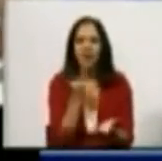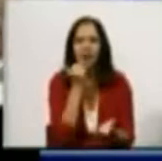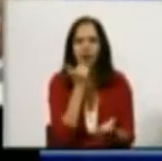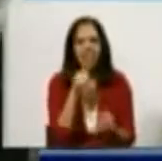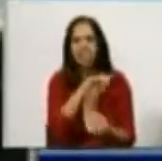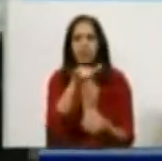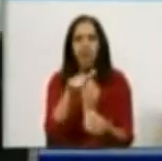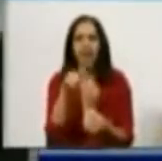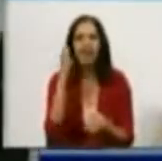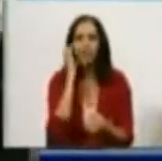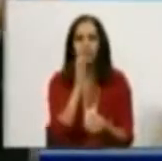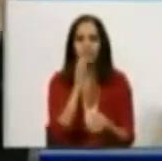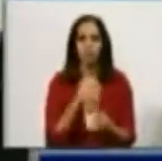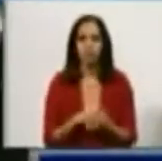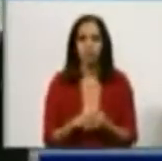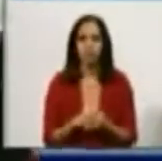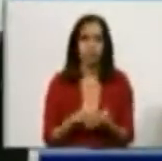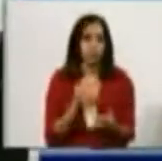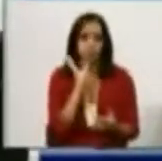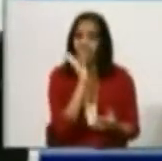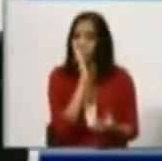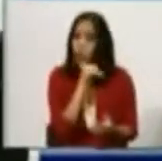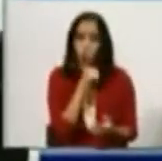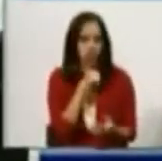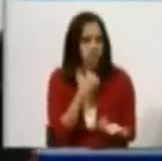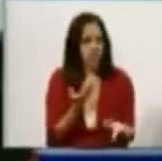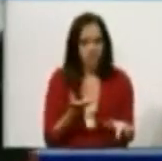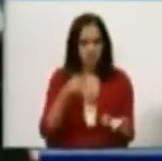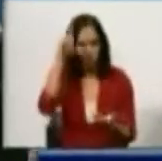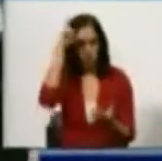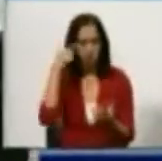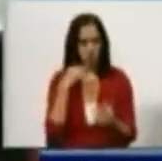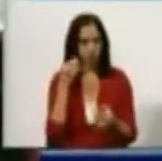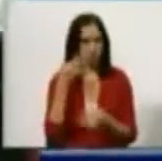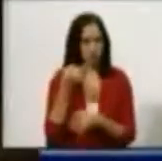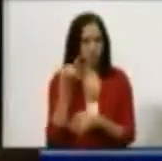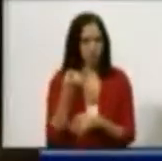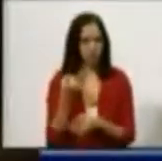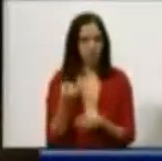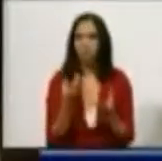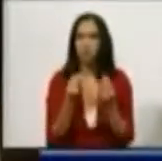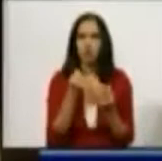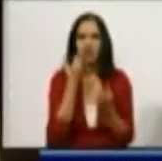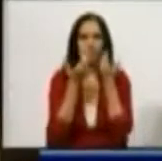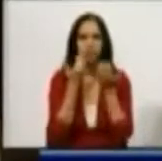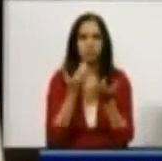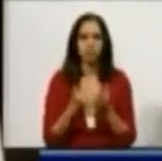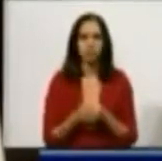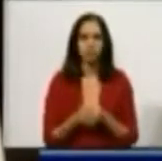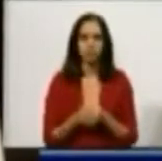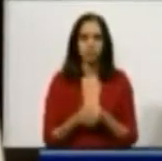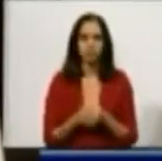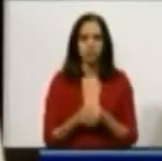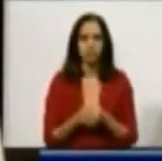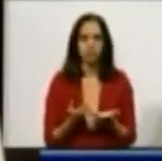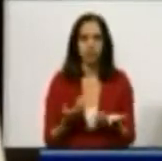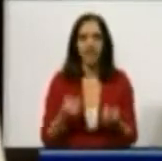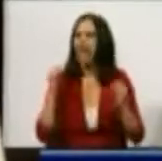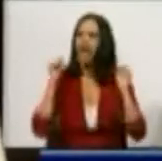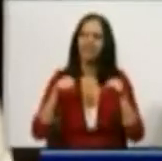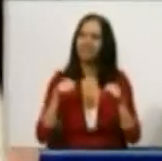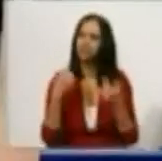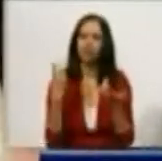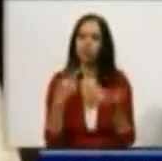capriles sí que no tiene argumento es puro descalificar ya nos coloca en que aquí hay Solo dos posiciones